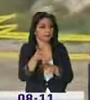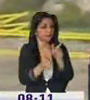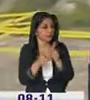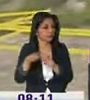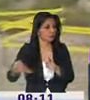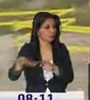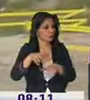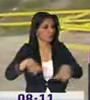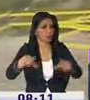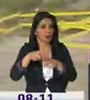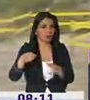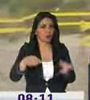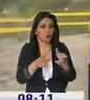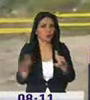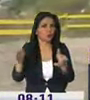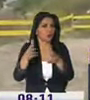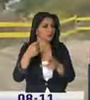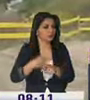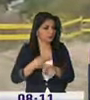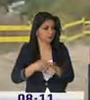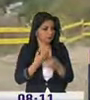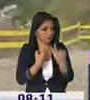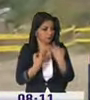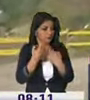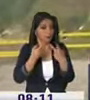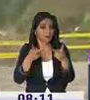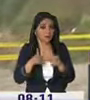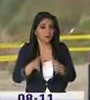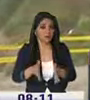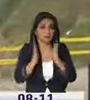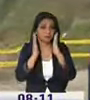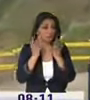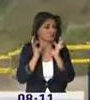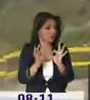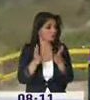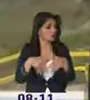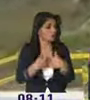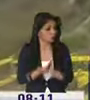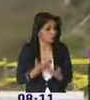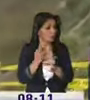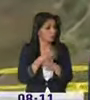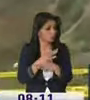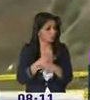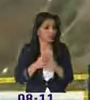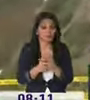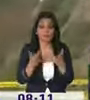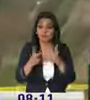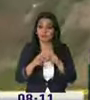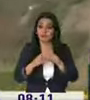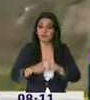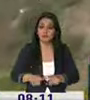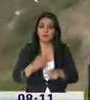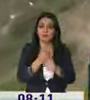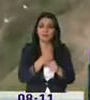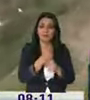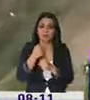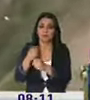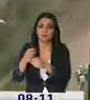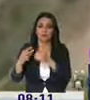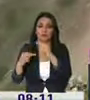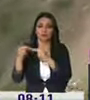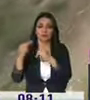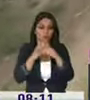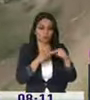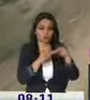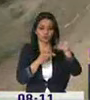estos sectores. Especificar y también si es que va a estar habilitada la vía, cómo va a funcionar. Bueno, tenemos varios frentes de trabajo. Este es uno de